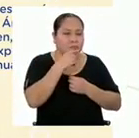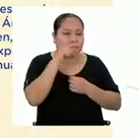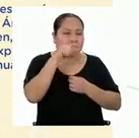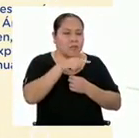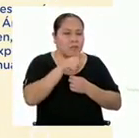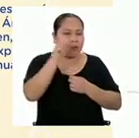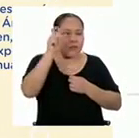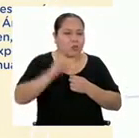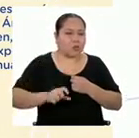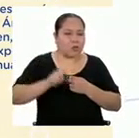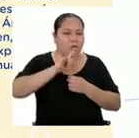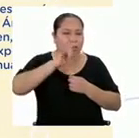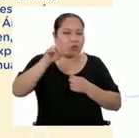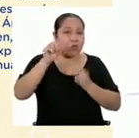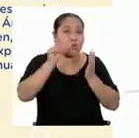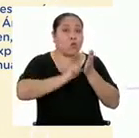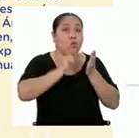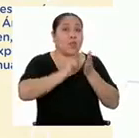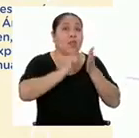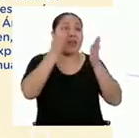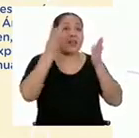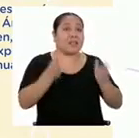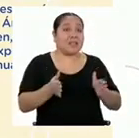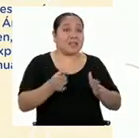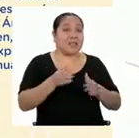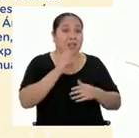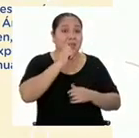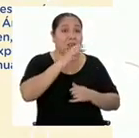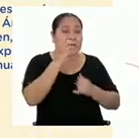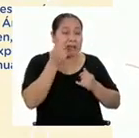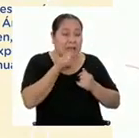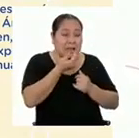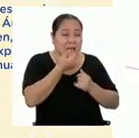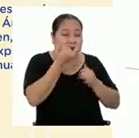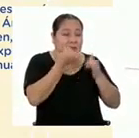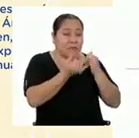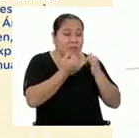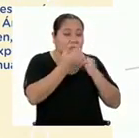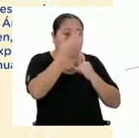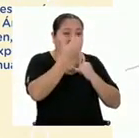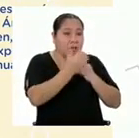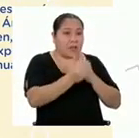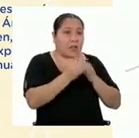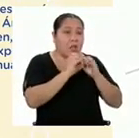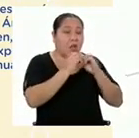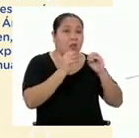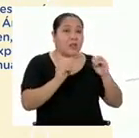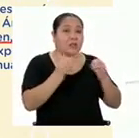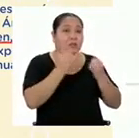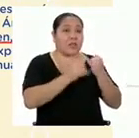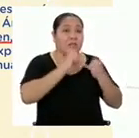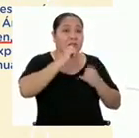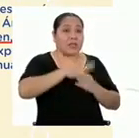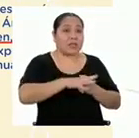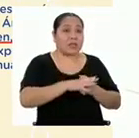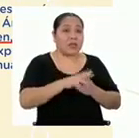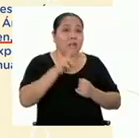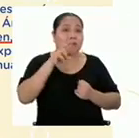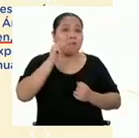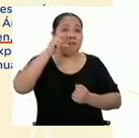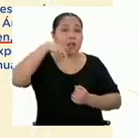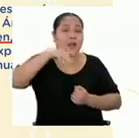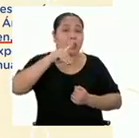El viajero es un artista. Lo dice casi al final de ese párrafo. La oración final dice: Van